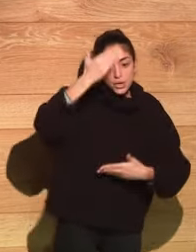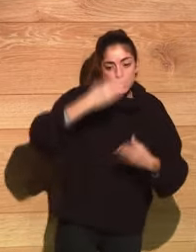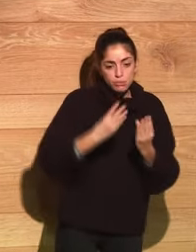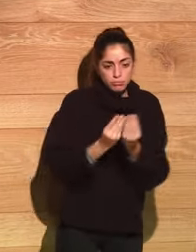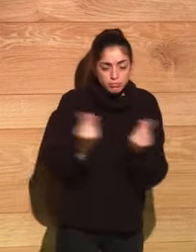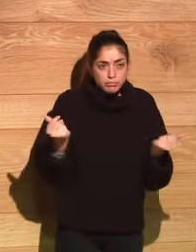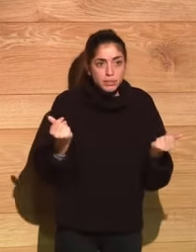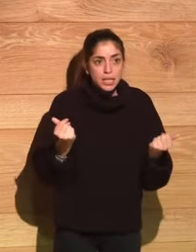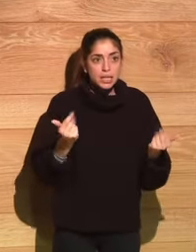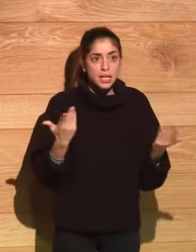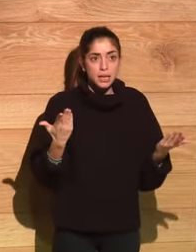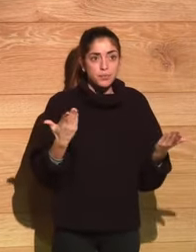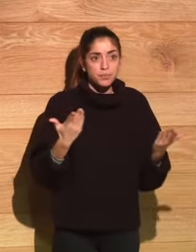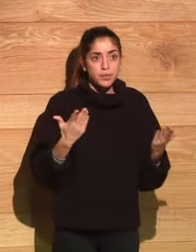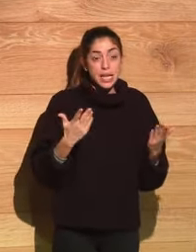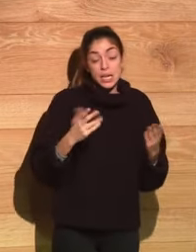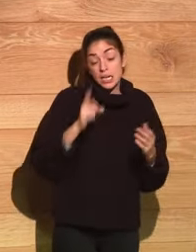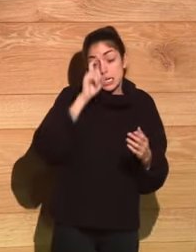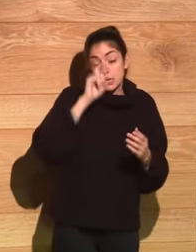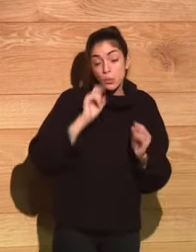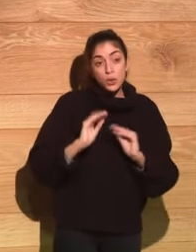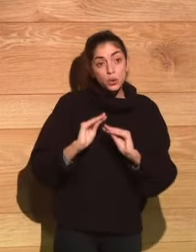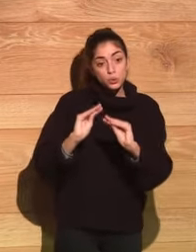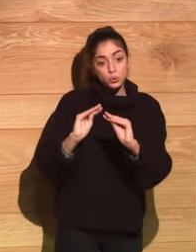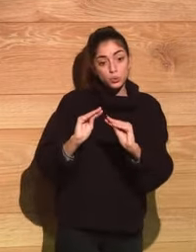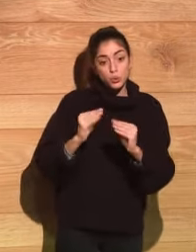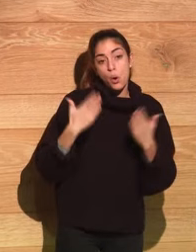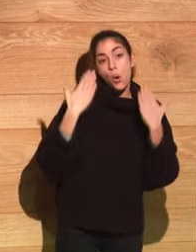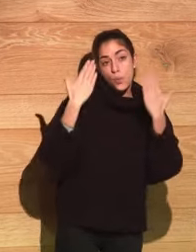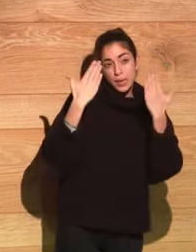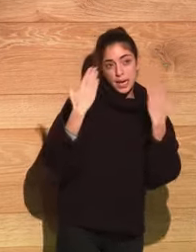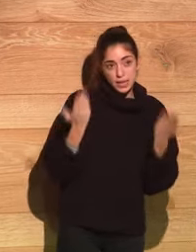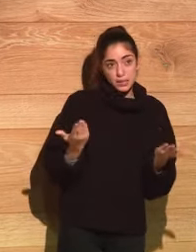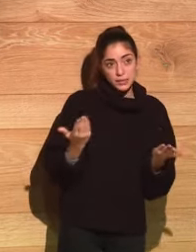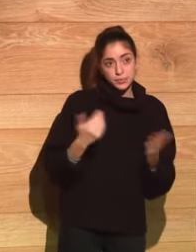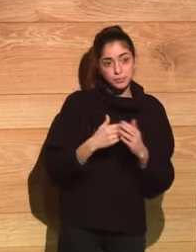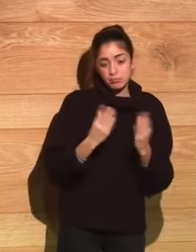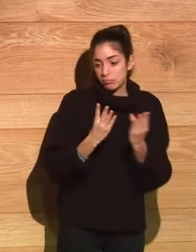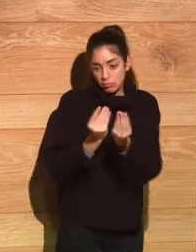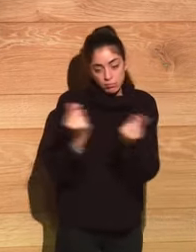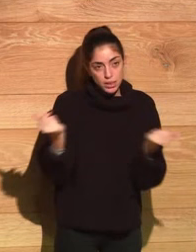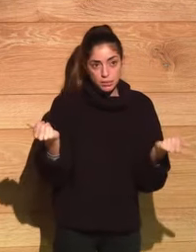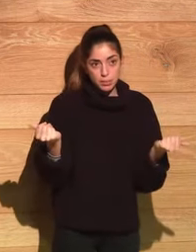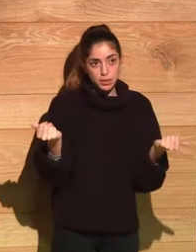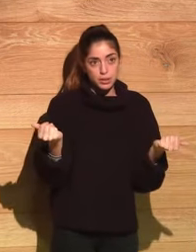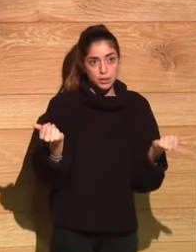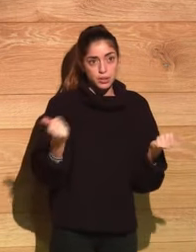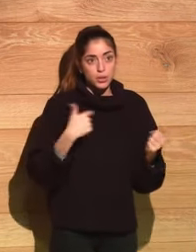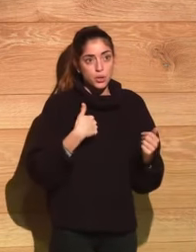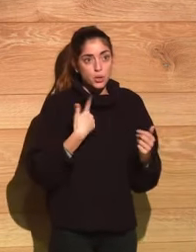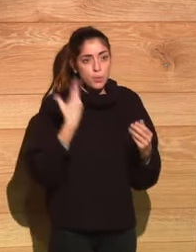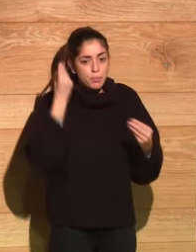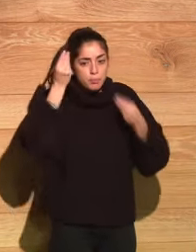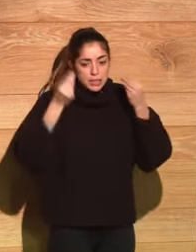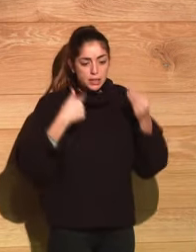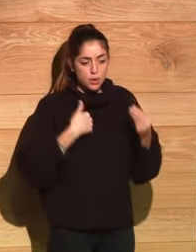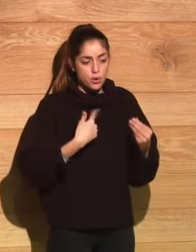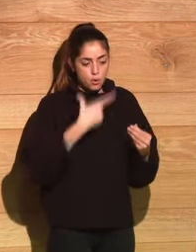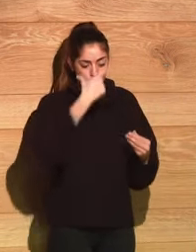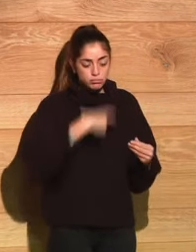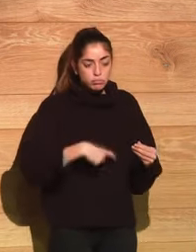del simple homenaje, ¿no?, del simple recuerdo. Desaparecieron muy rápidamente y yo temía desaparecer con ellos